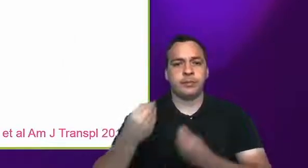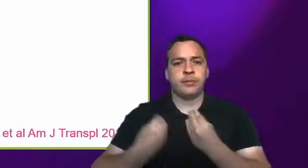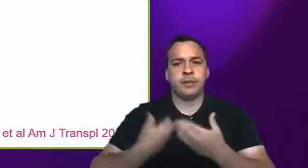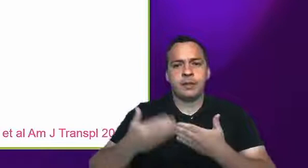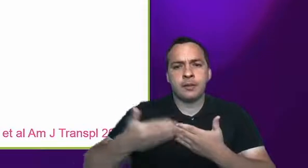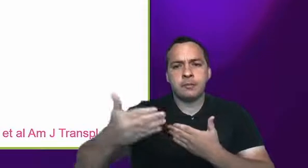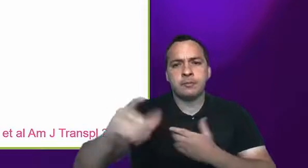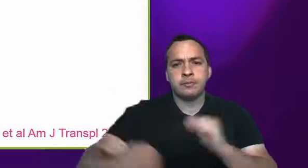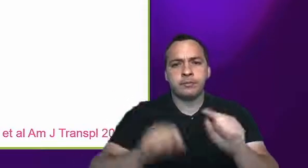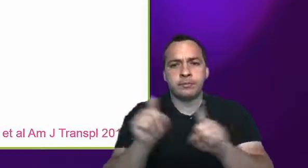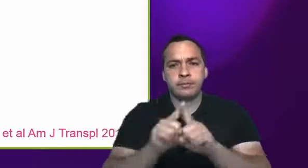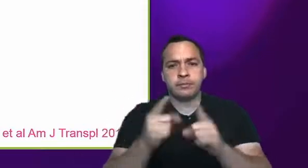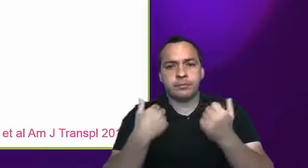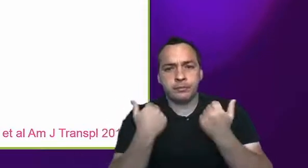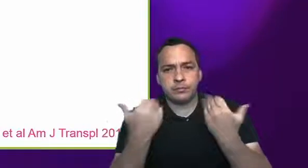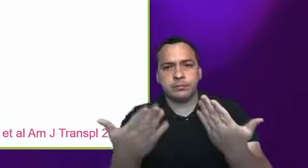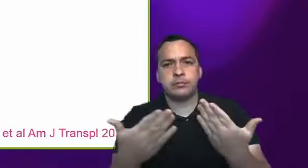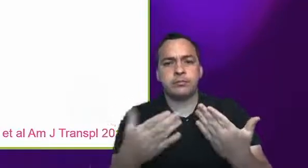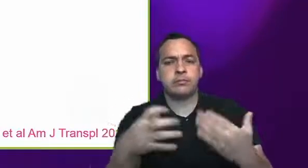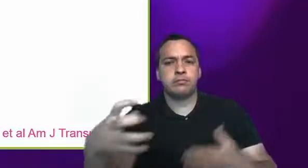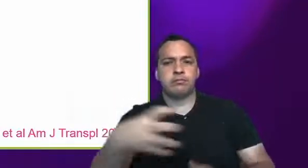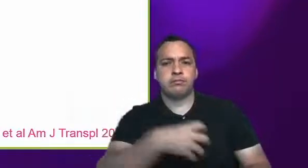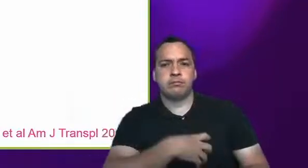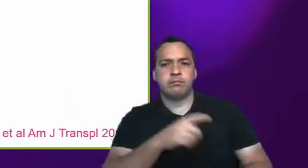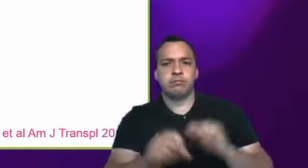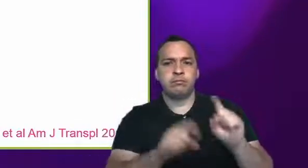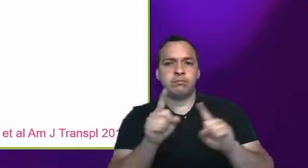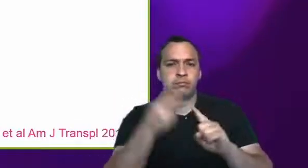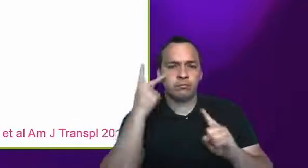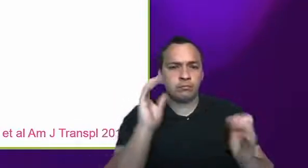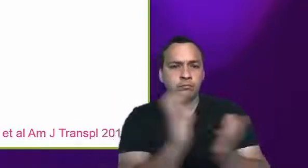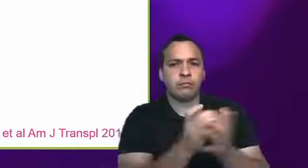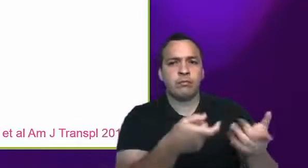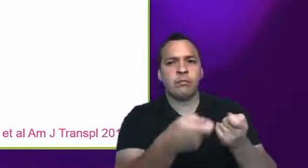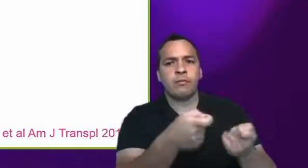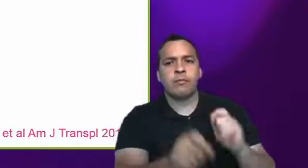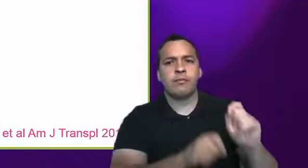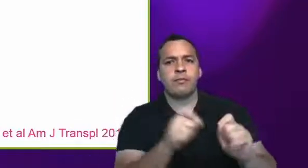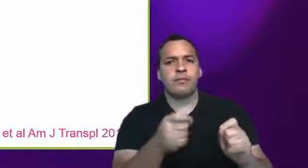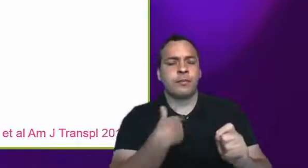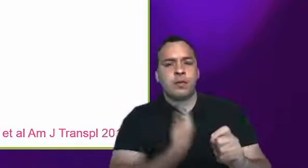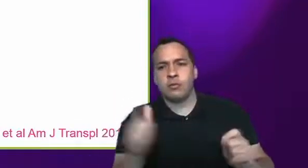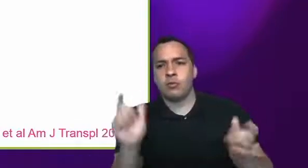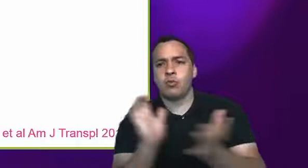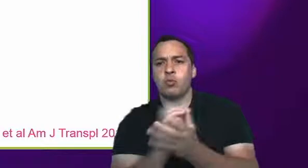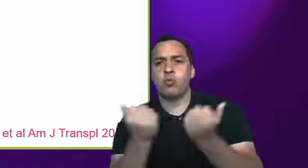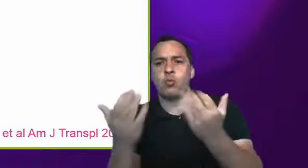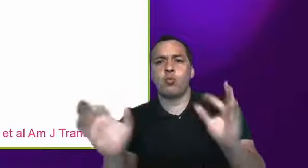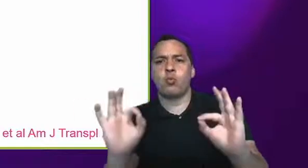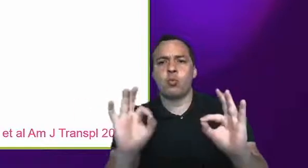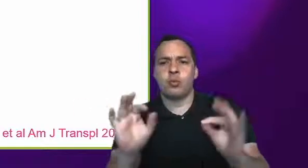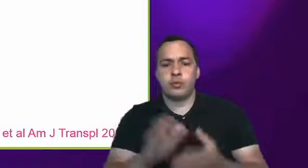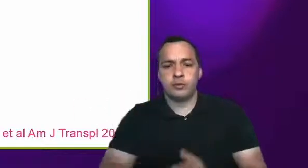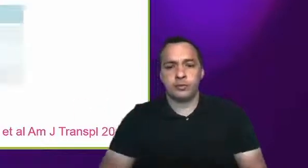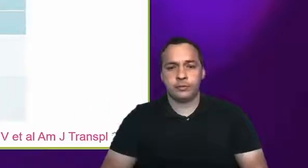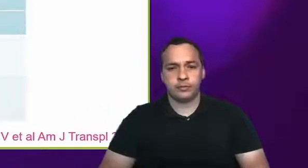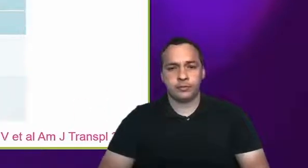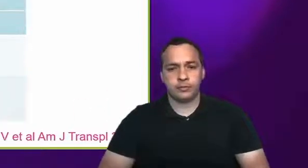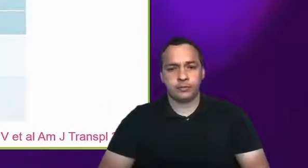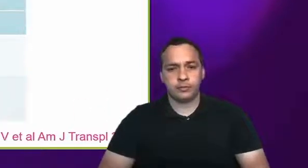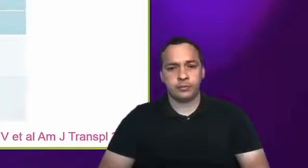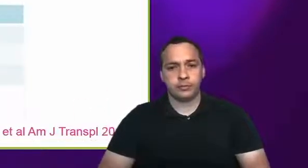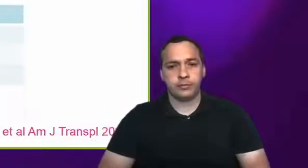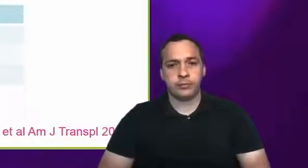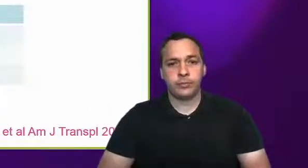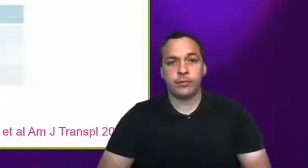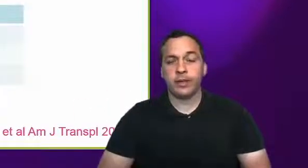que ofrecemos el trasplante contra un grupo control a quien no ofrecemos el trasplante de hígado. El dato